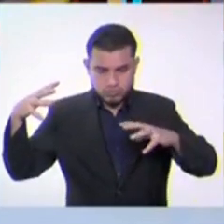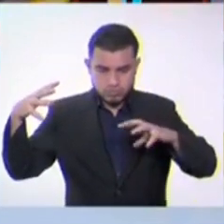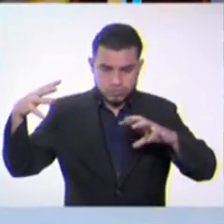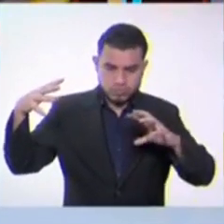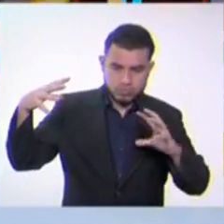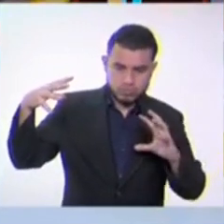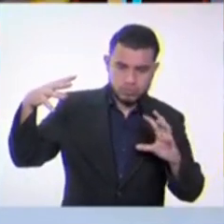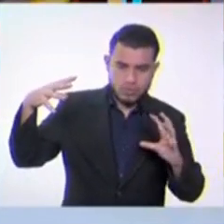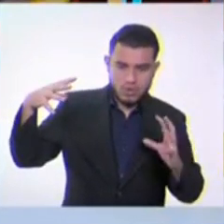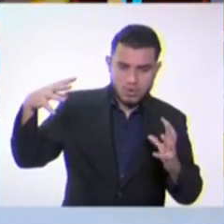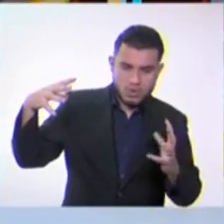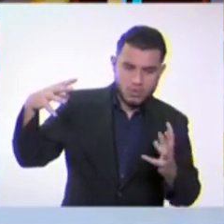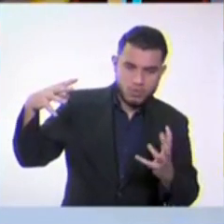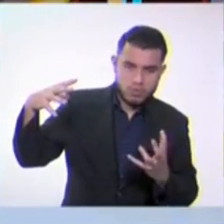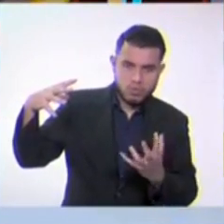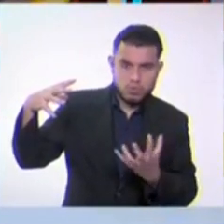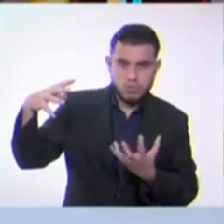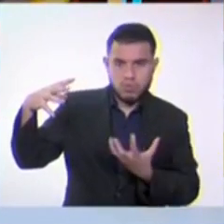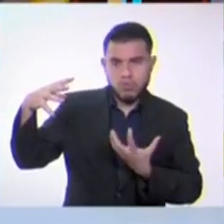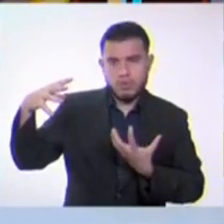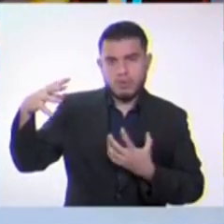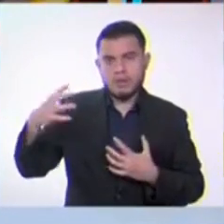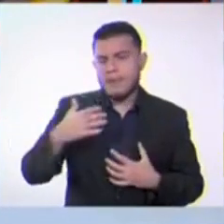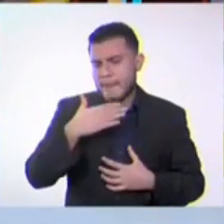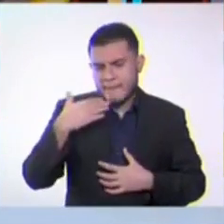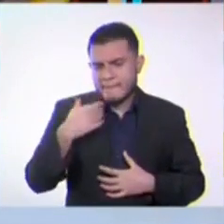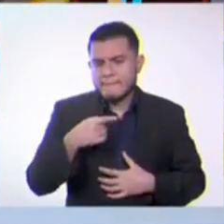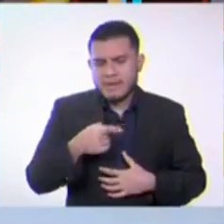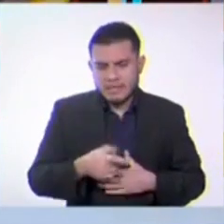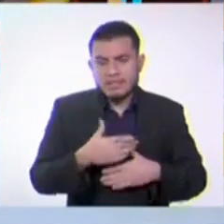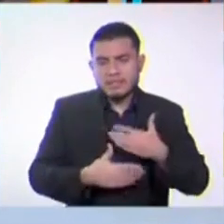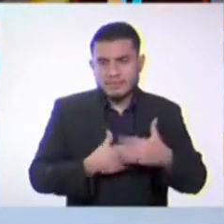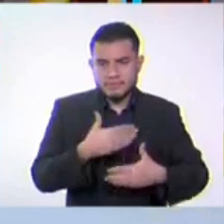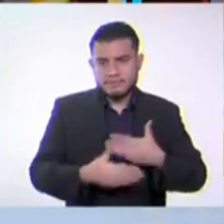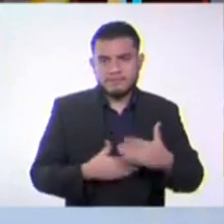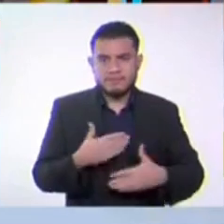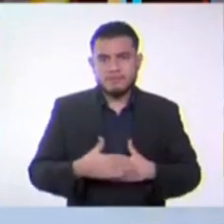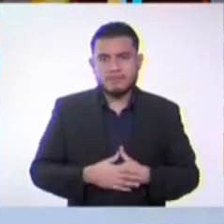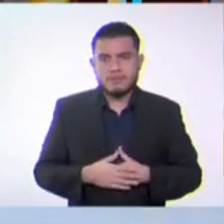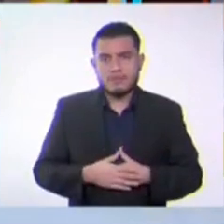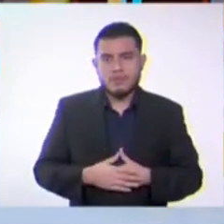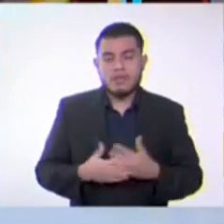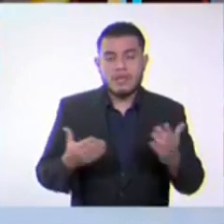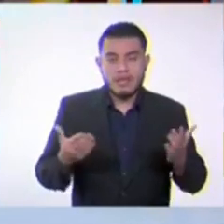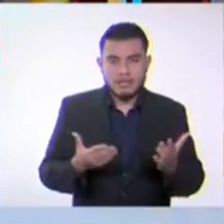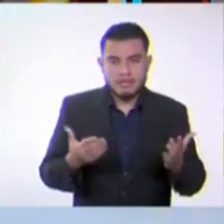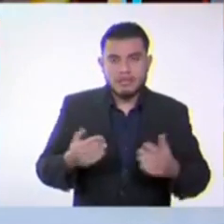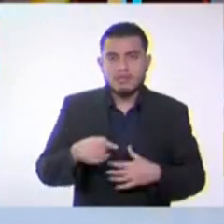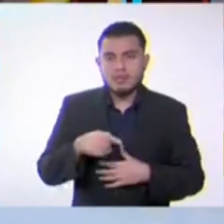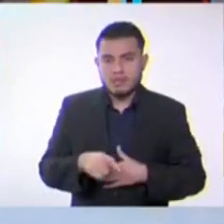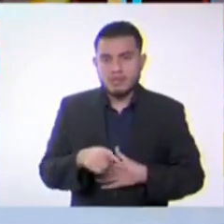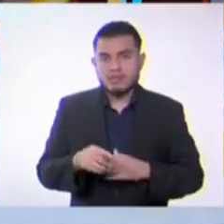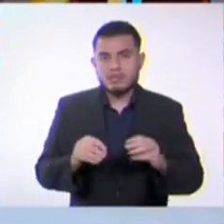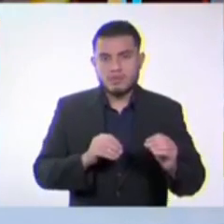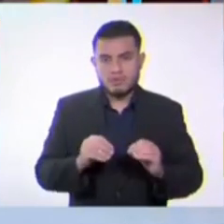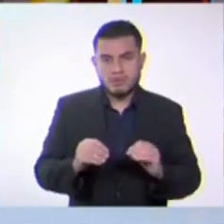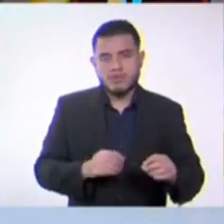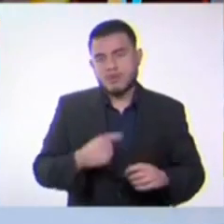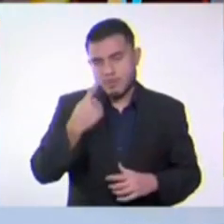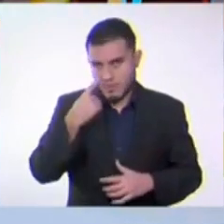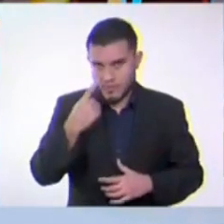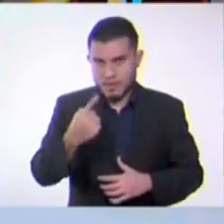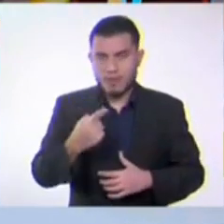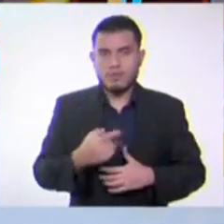ocurren conforme va girando la Tierra alrededor del Sol y haciendo este movimiento? Veámoslo